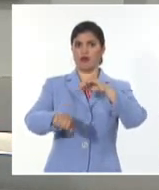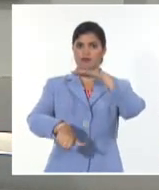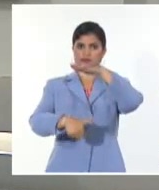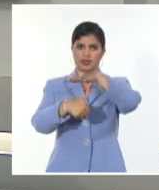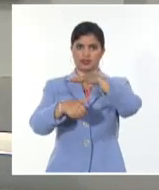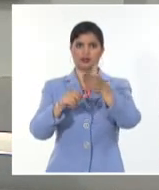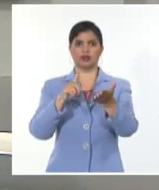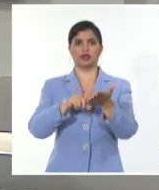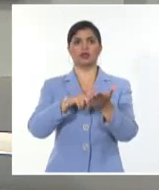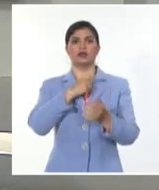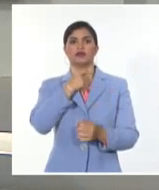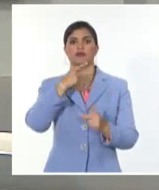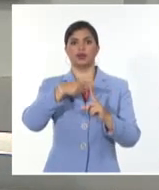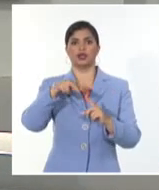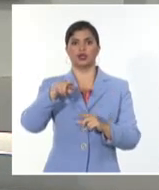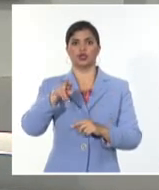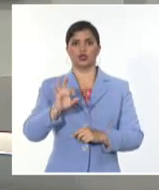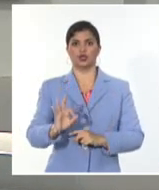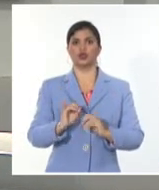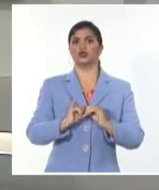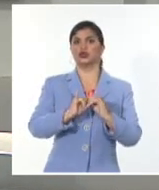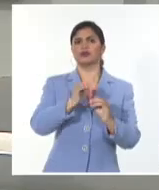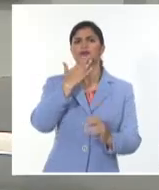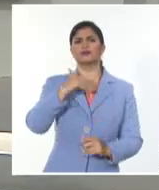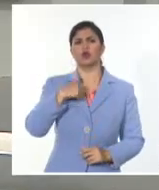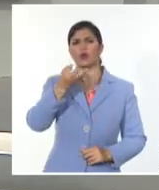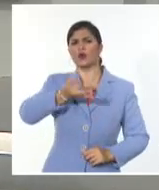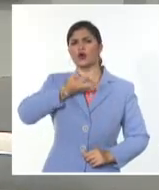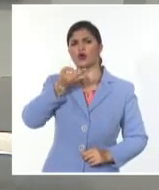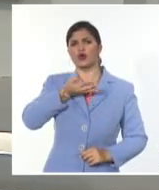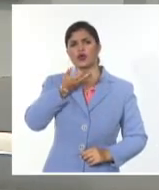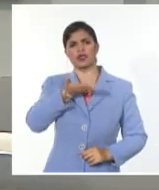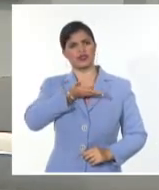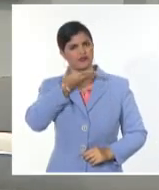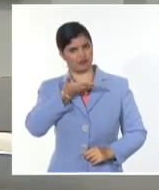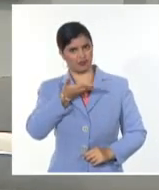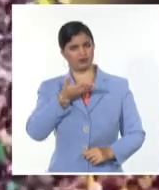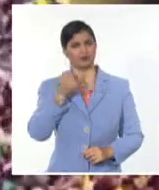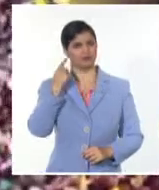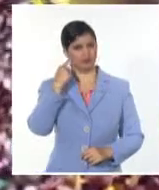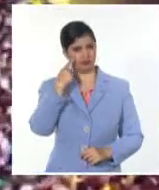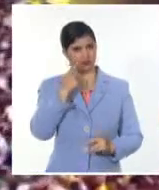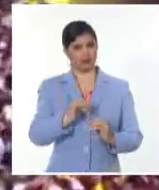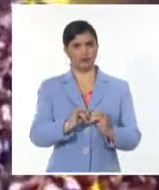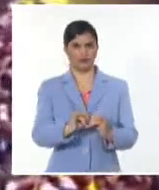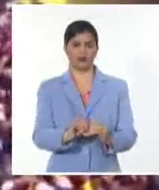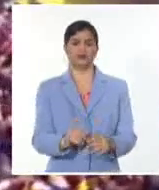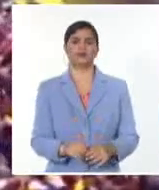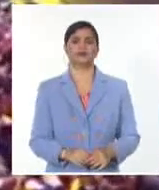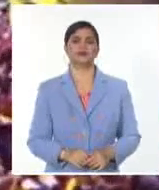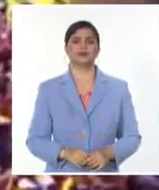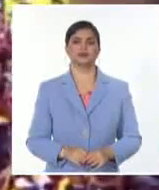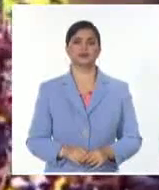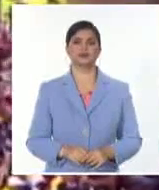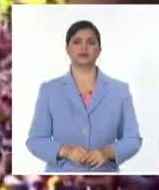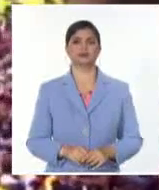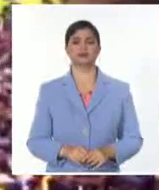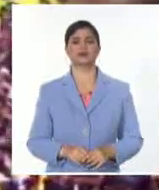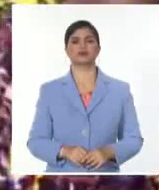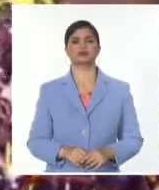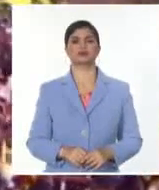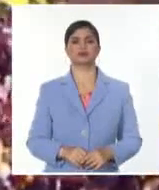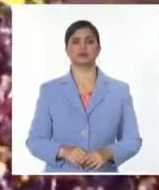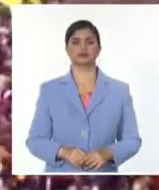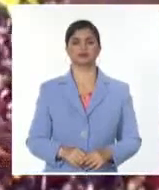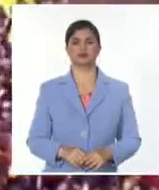Pero les propongo escuchar cómo fue que lo dijo y después poner en contexto este hecho. Aquí delante de